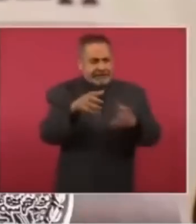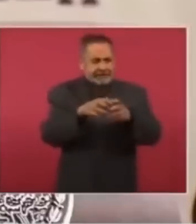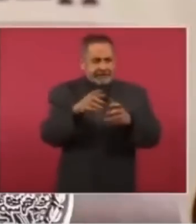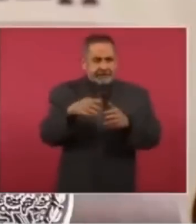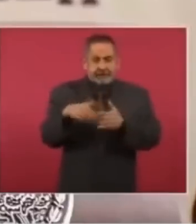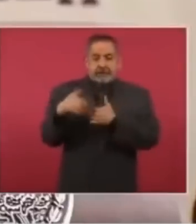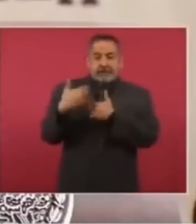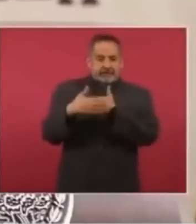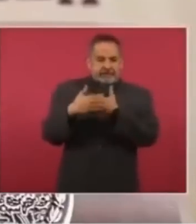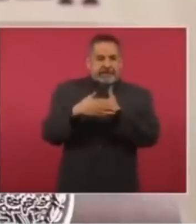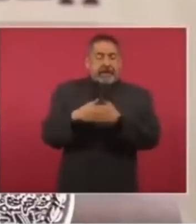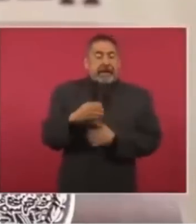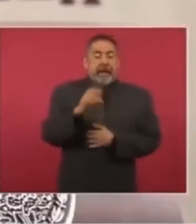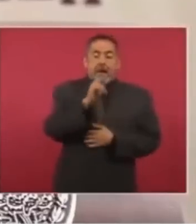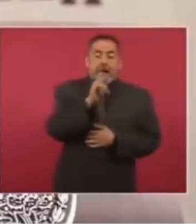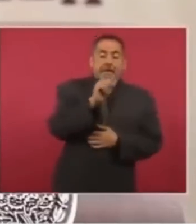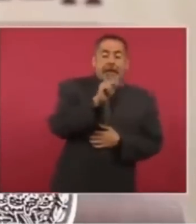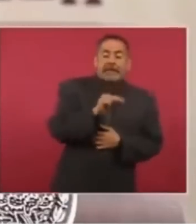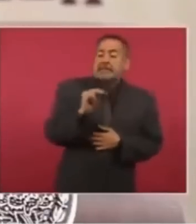el C.